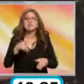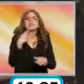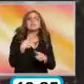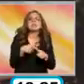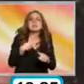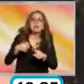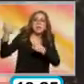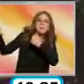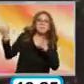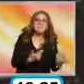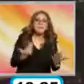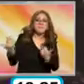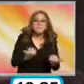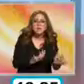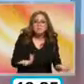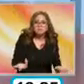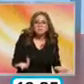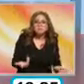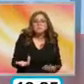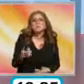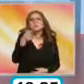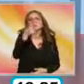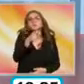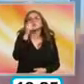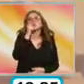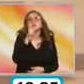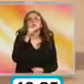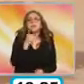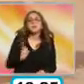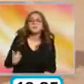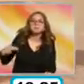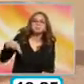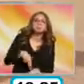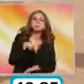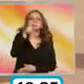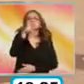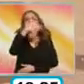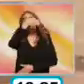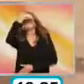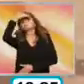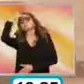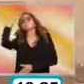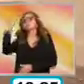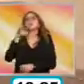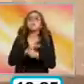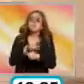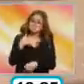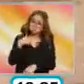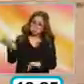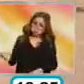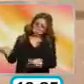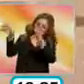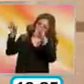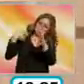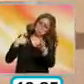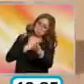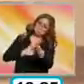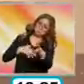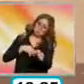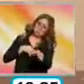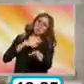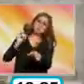¿Y qué representa? ¿Qué comunicas? Y uno va, la verdad, con un mensaje, pues bien inocente, la verdad, porque pues me gustó esta playera, me la voy a comprar porque me gustó,